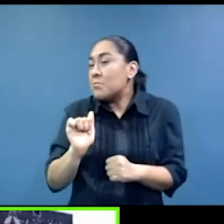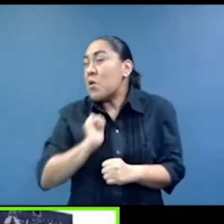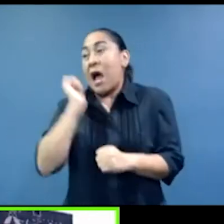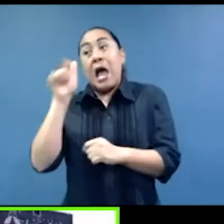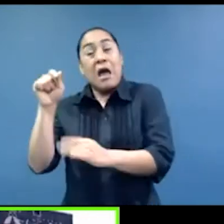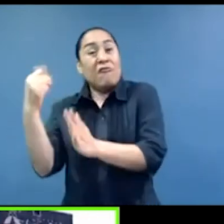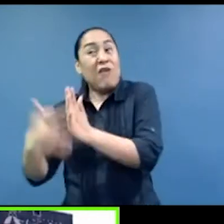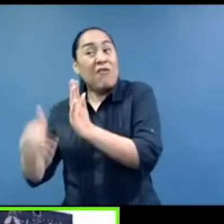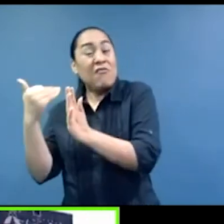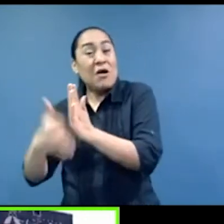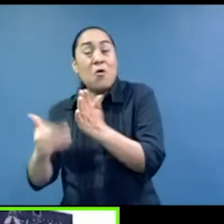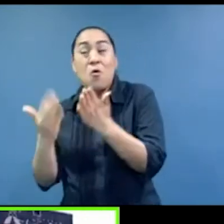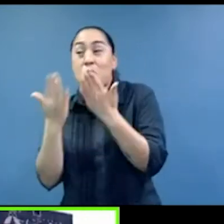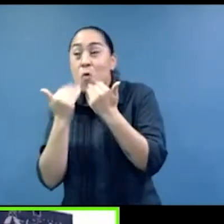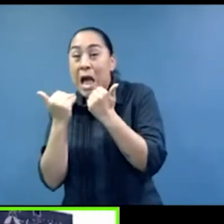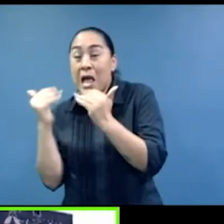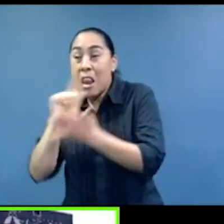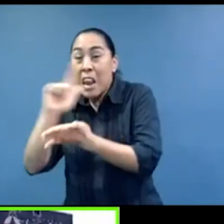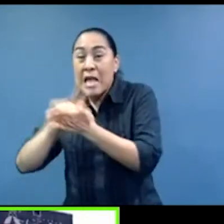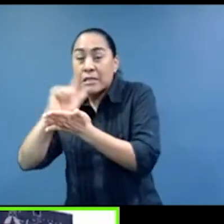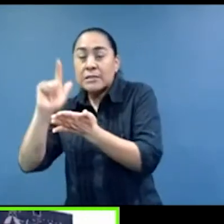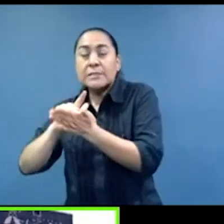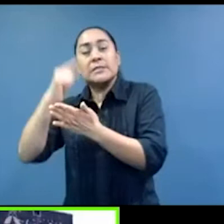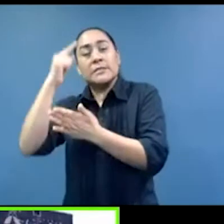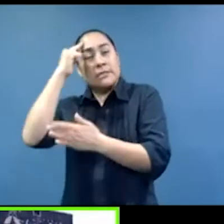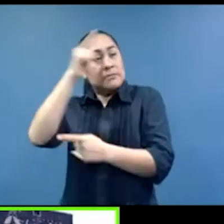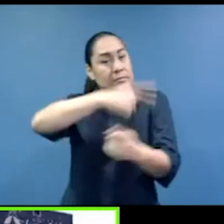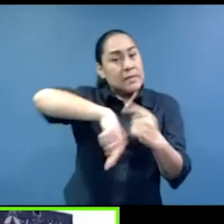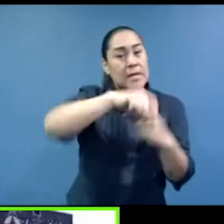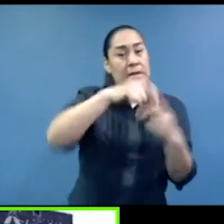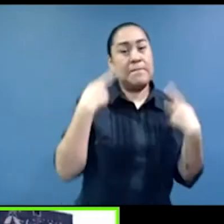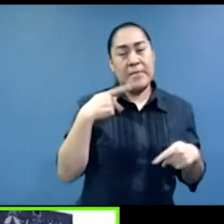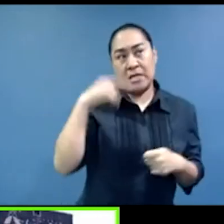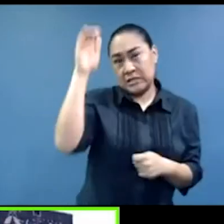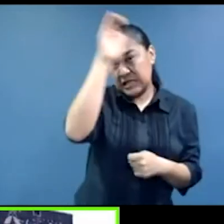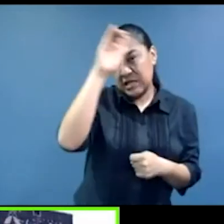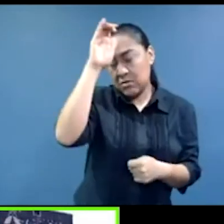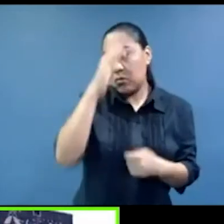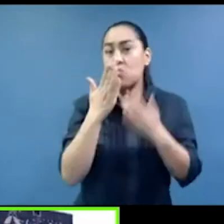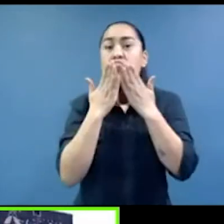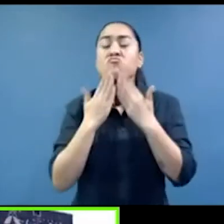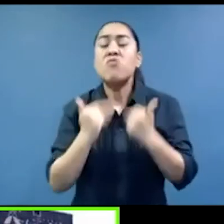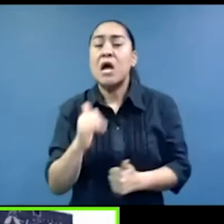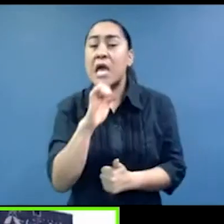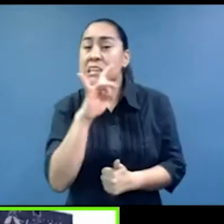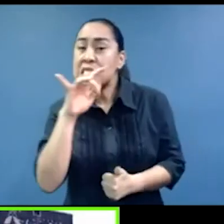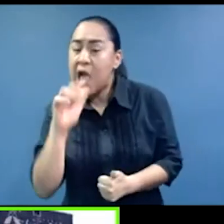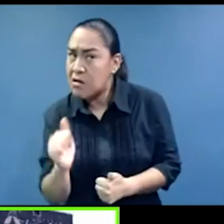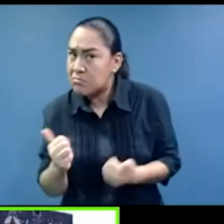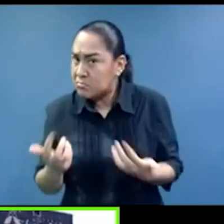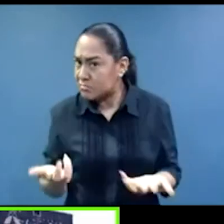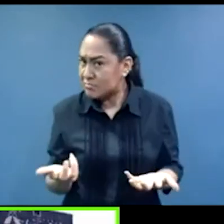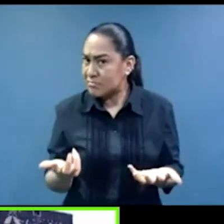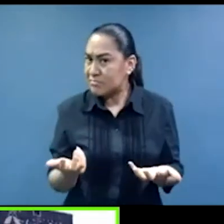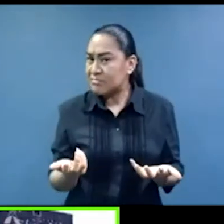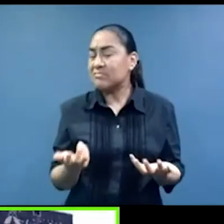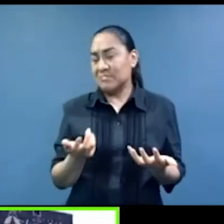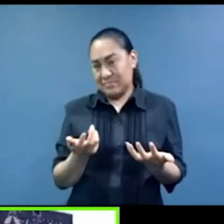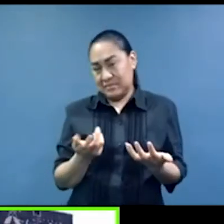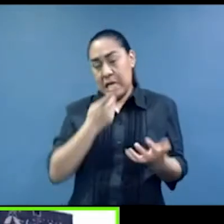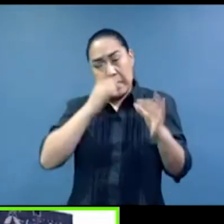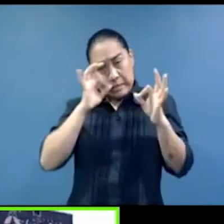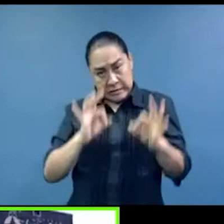parte de pues, científicos que no tienen ética. Me dijiste, enfócate a la bioética. Y precisamente